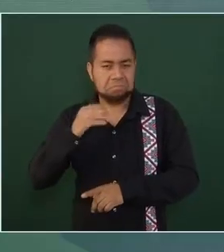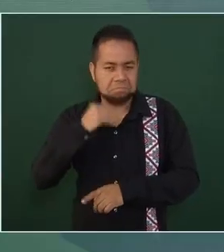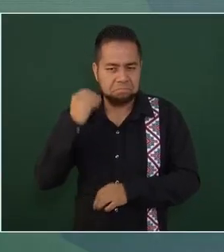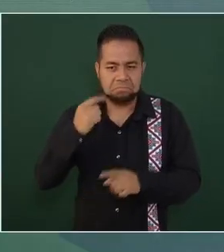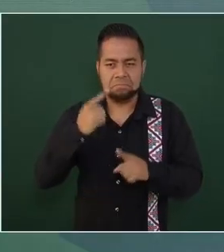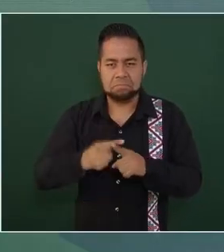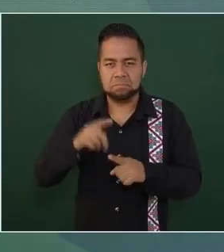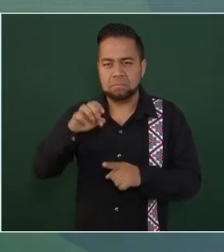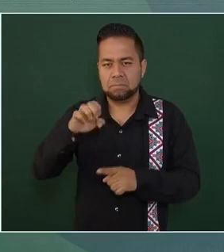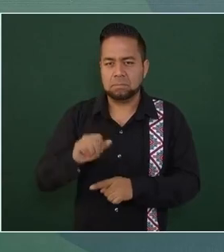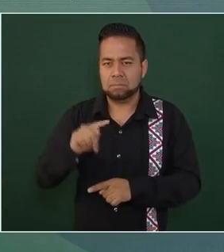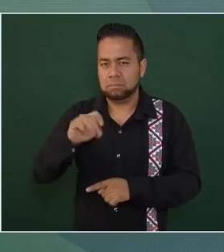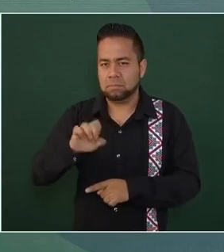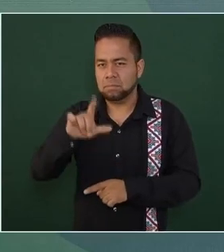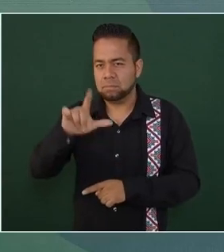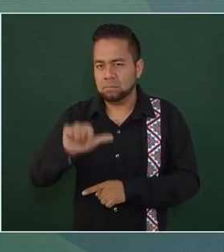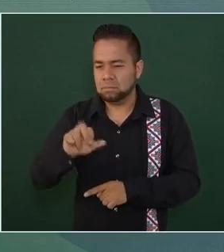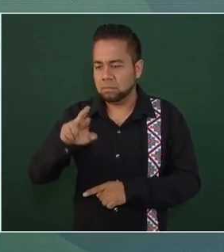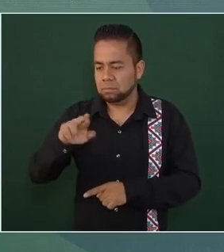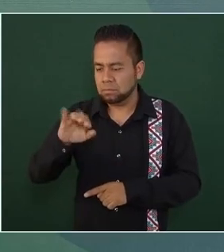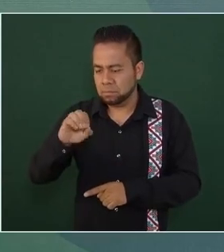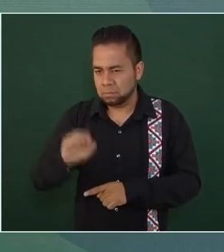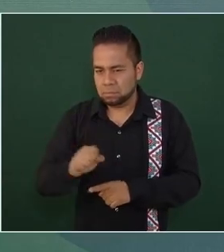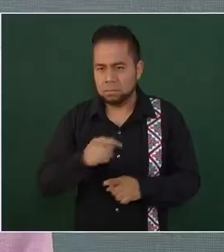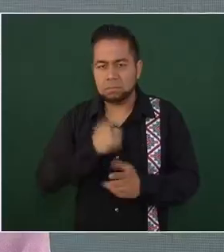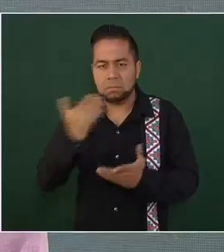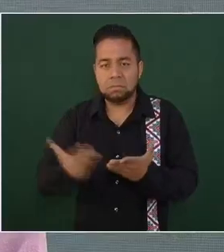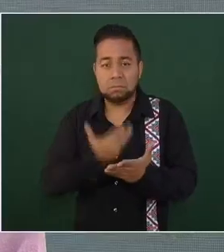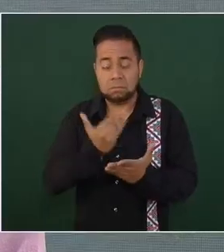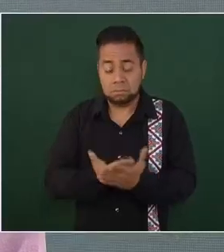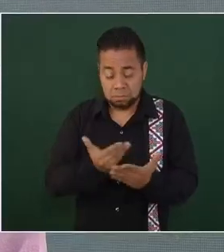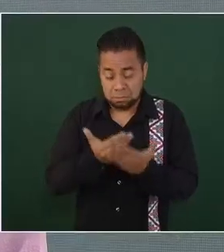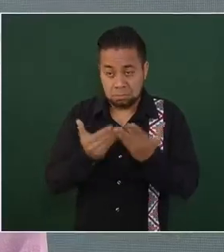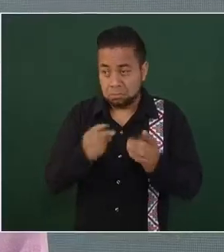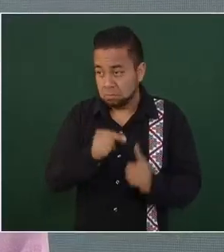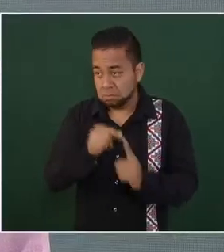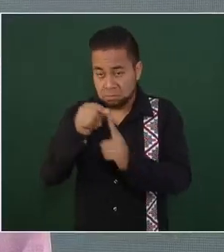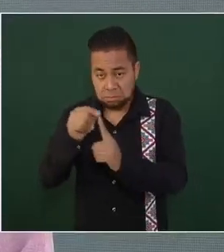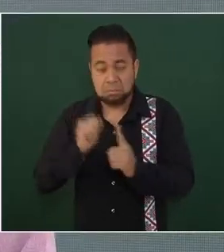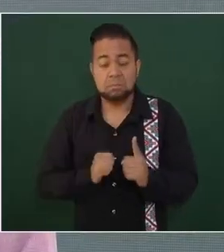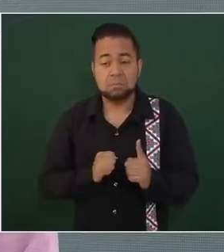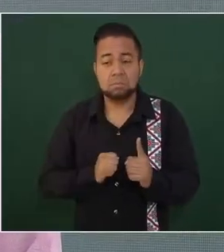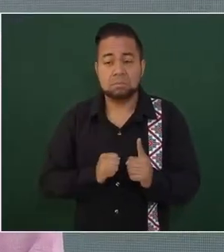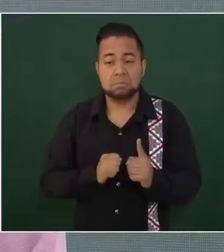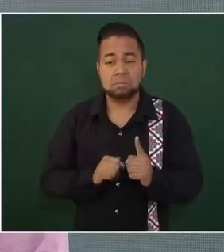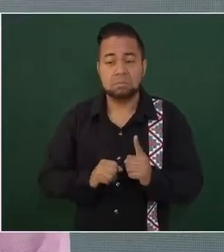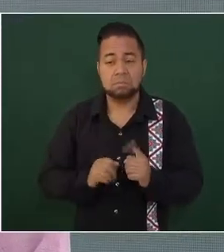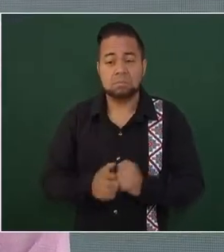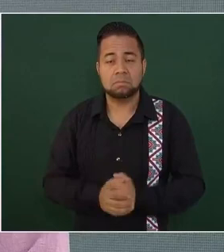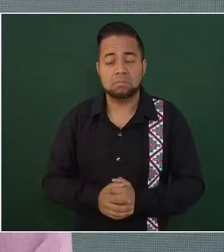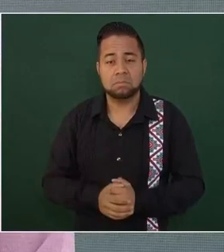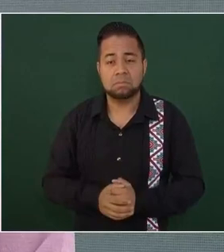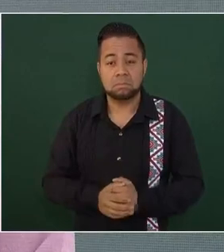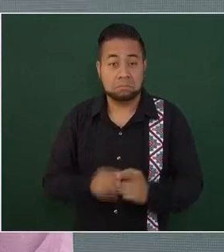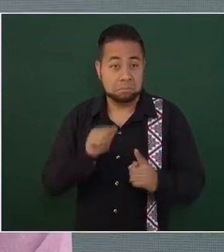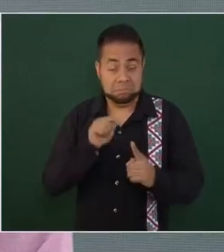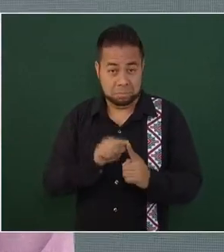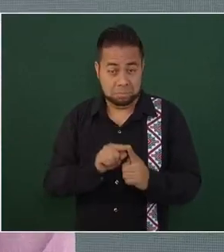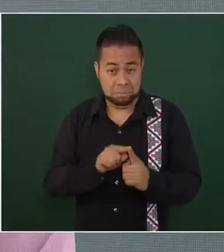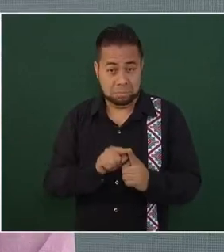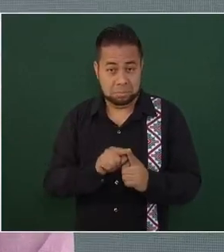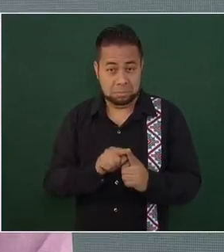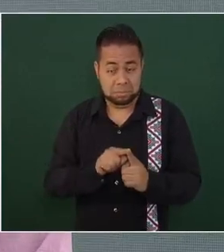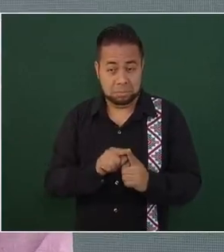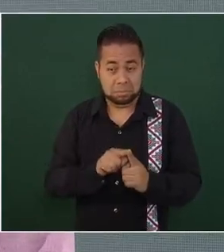Estela Ríos que estoy proponiendo ahora y pues ella también estaba